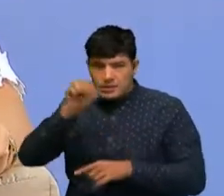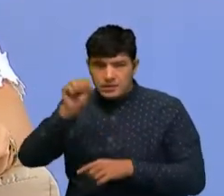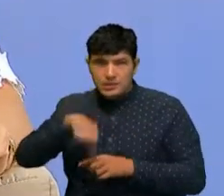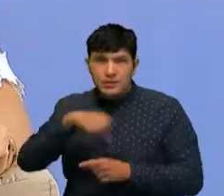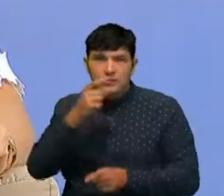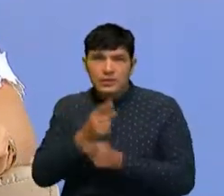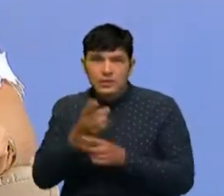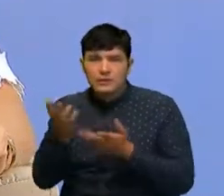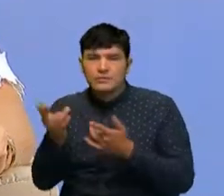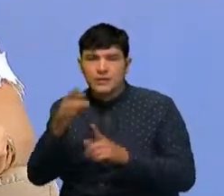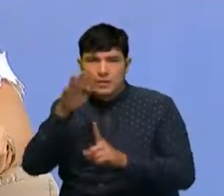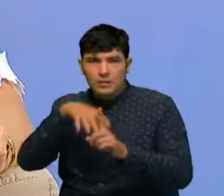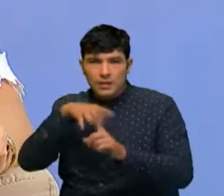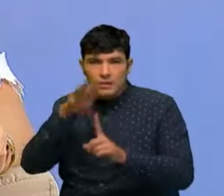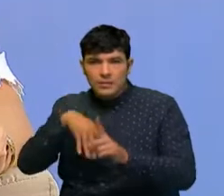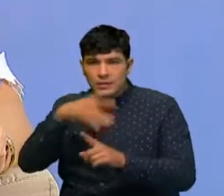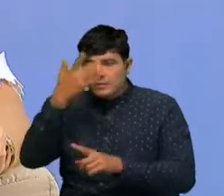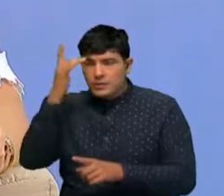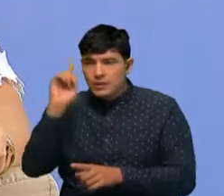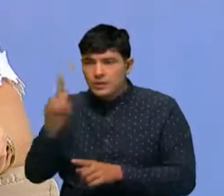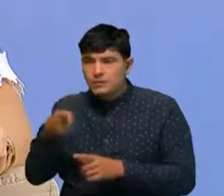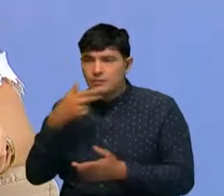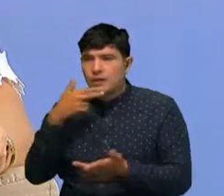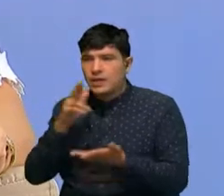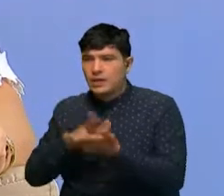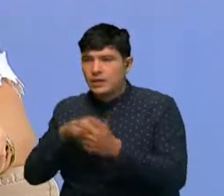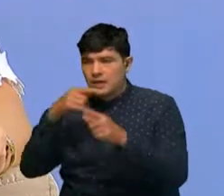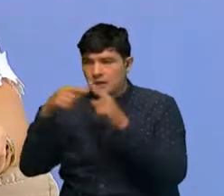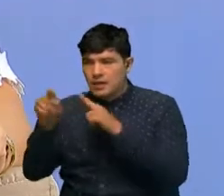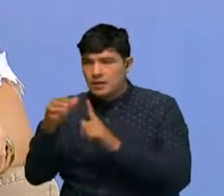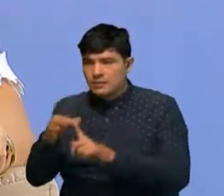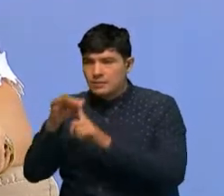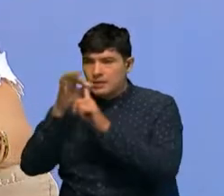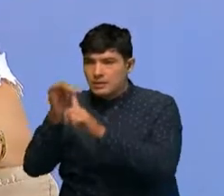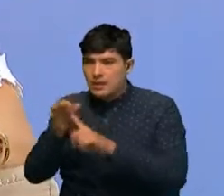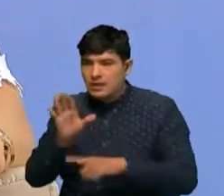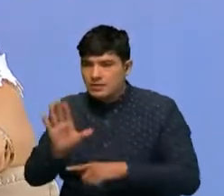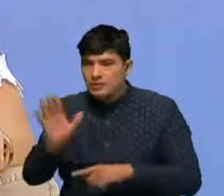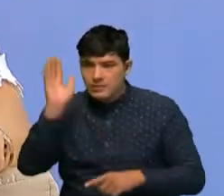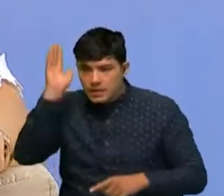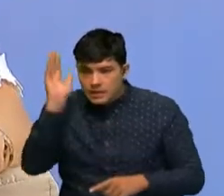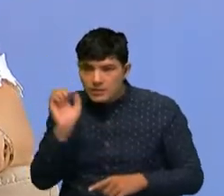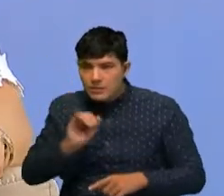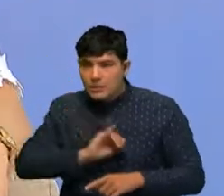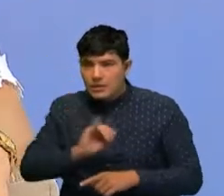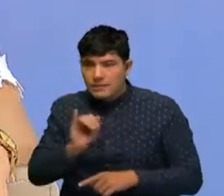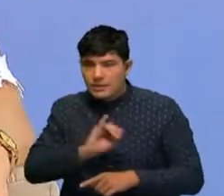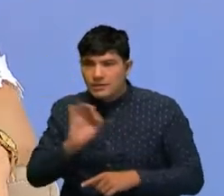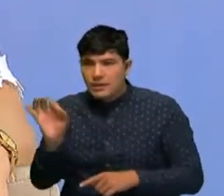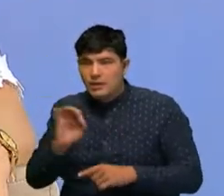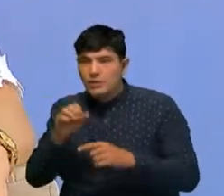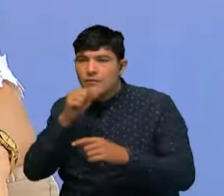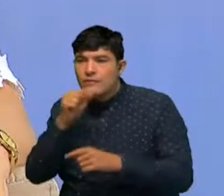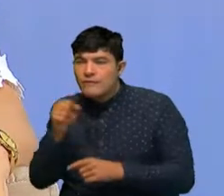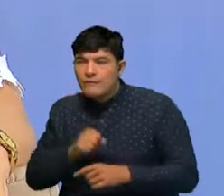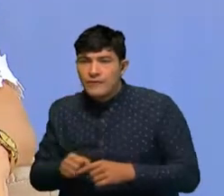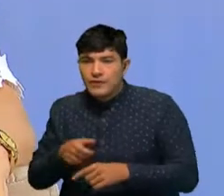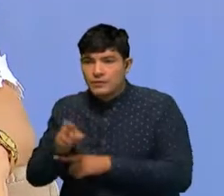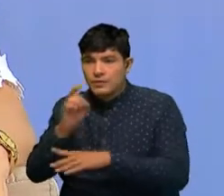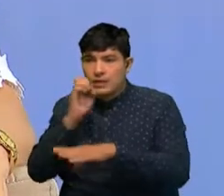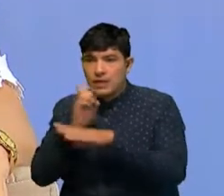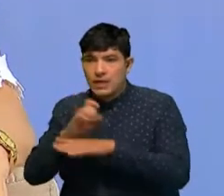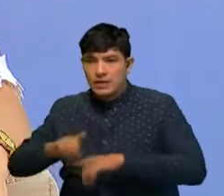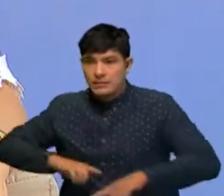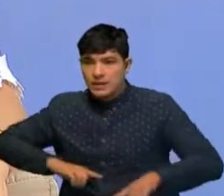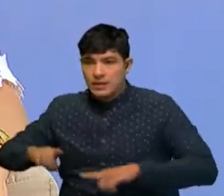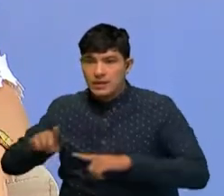porque como eso son peticiones especiales por pensiones, ya sea invalidez o vejez, tiene la entidad administradora de